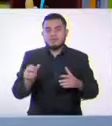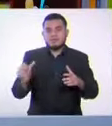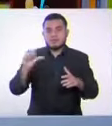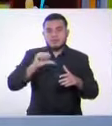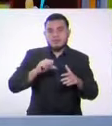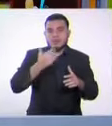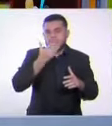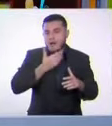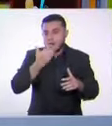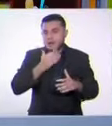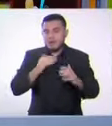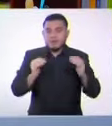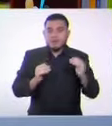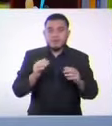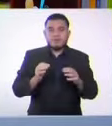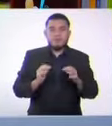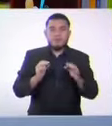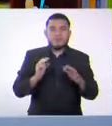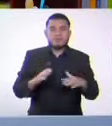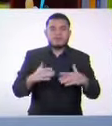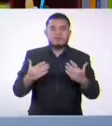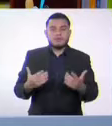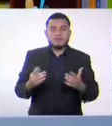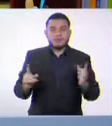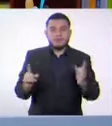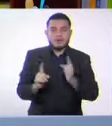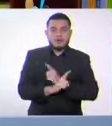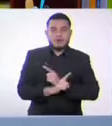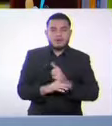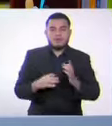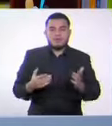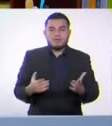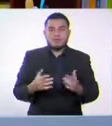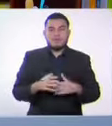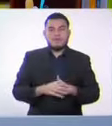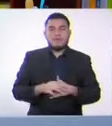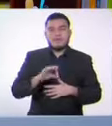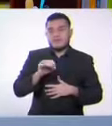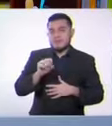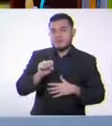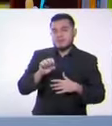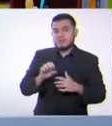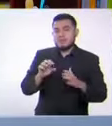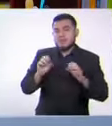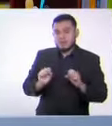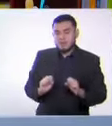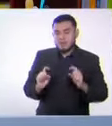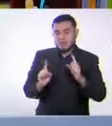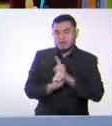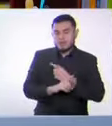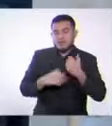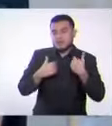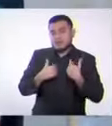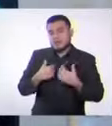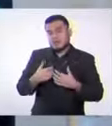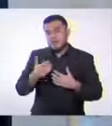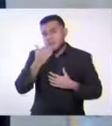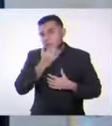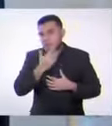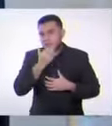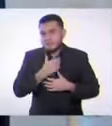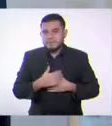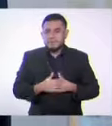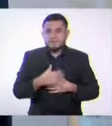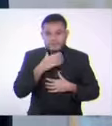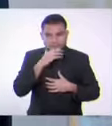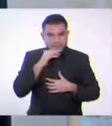y también sobre los cambios de fase que puede sufrir el agua. Todo lo